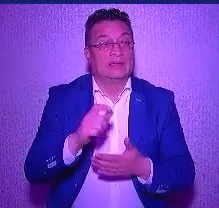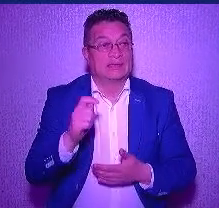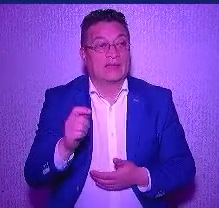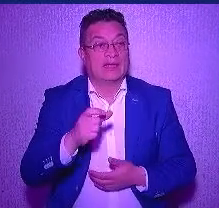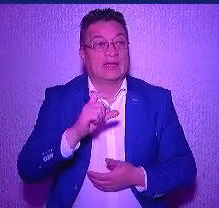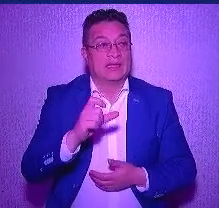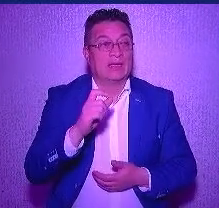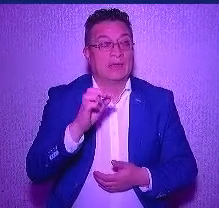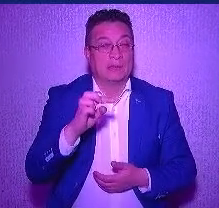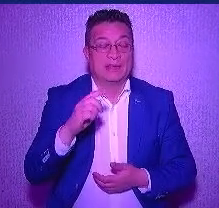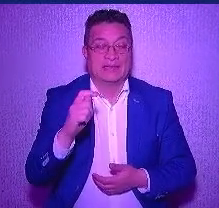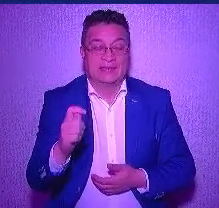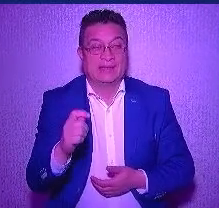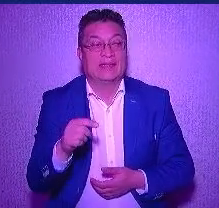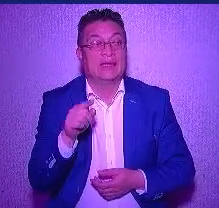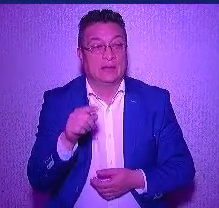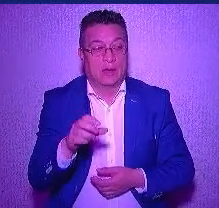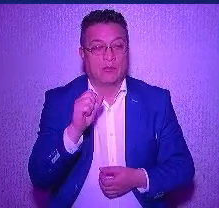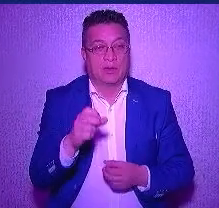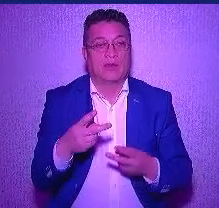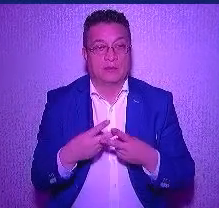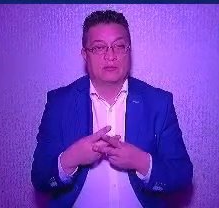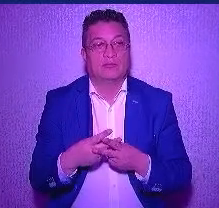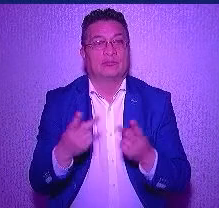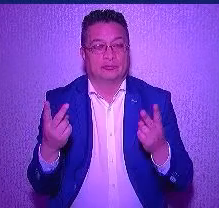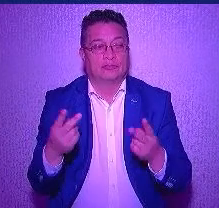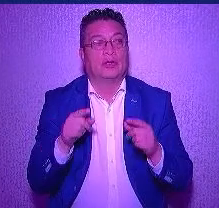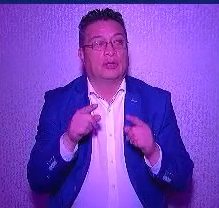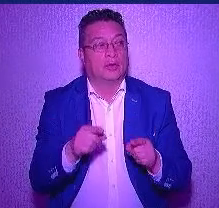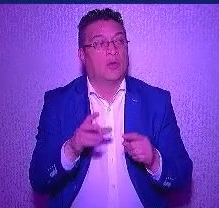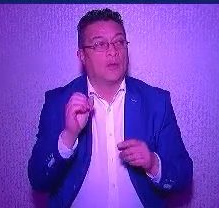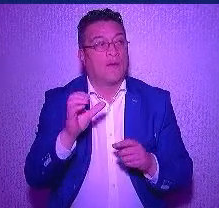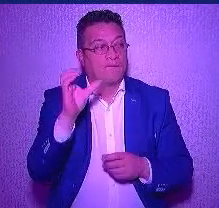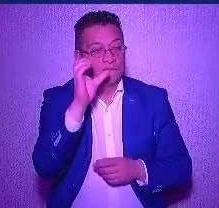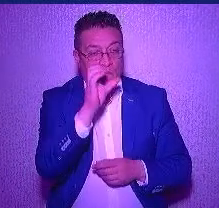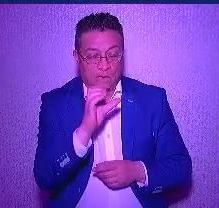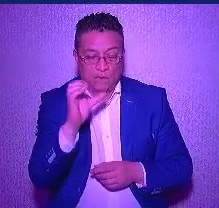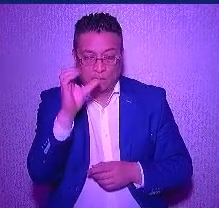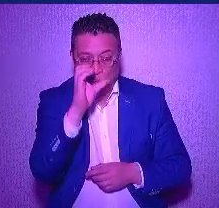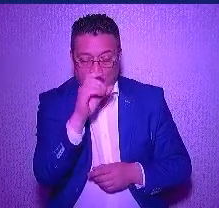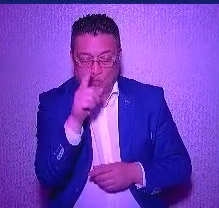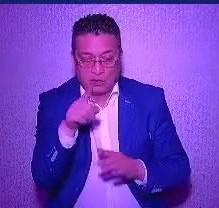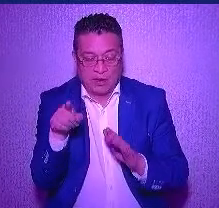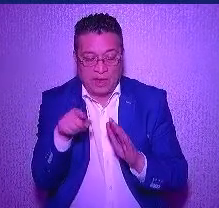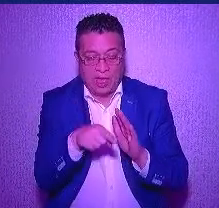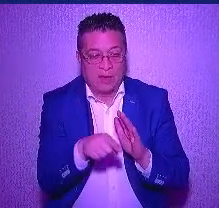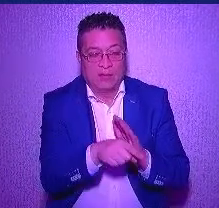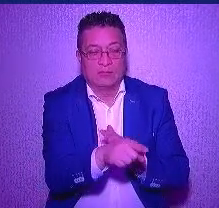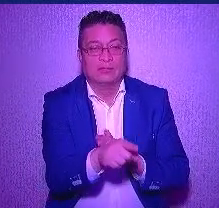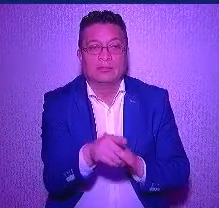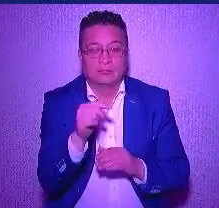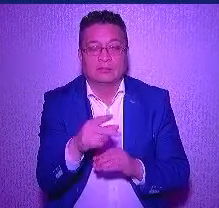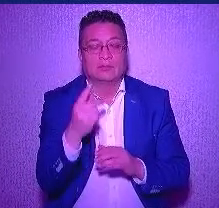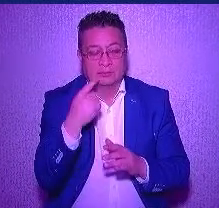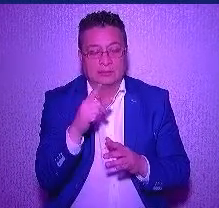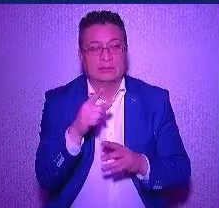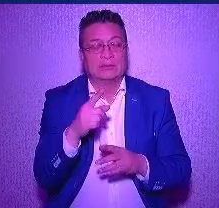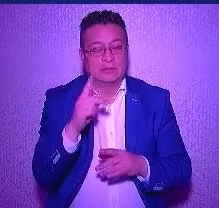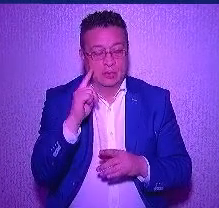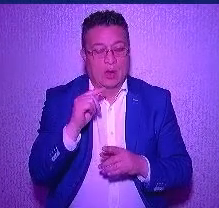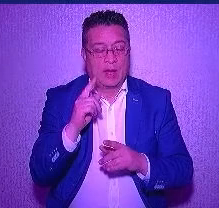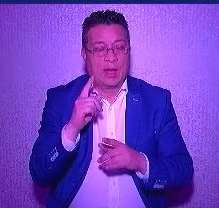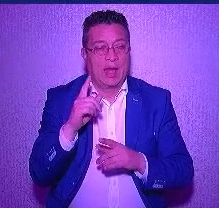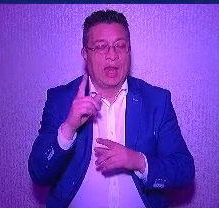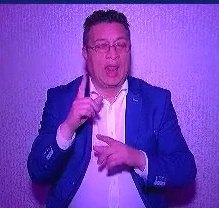ya logra hacer tener visibilidad y hacer búsquedas dentro de lo que son las leyendas o